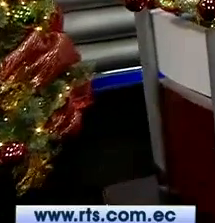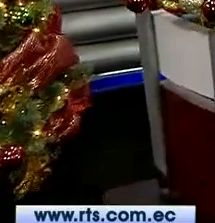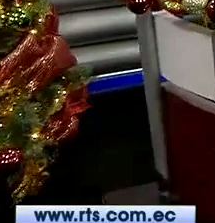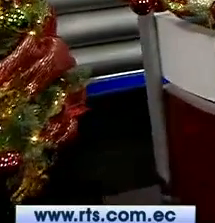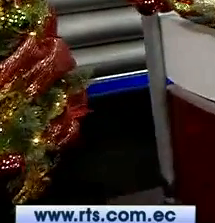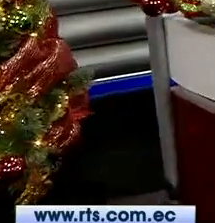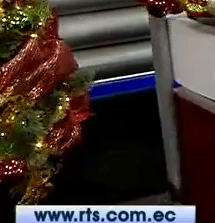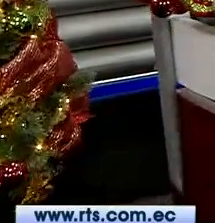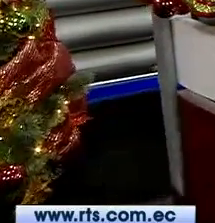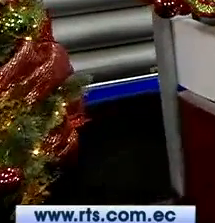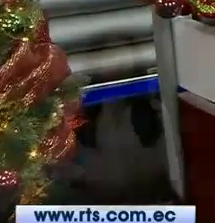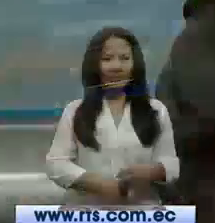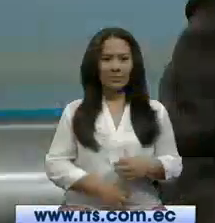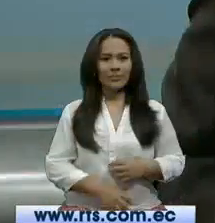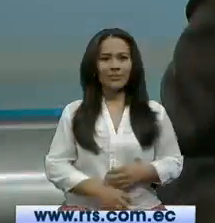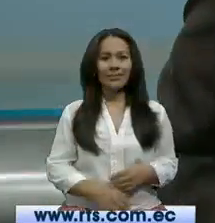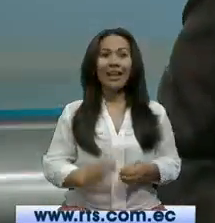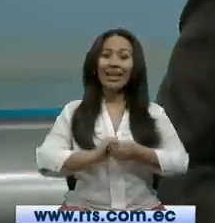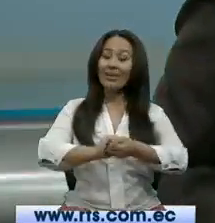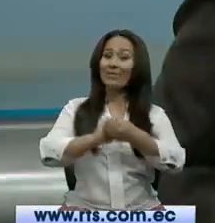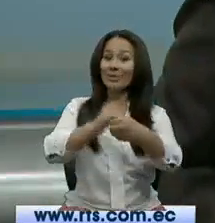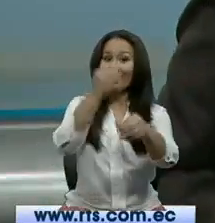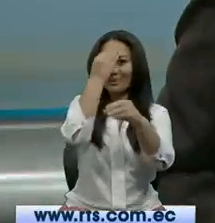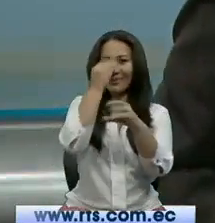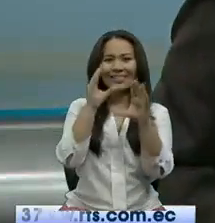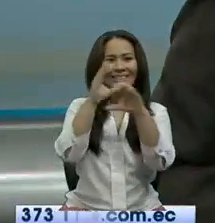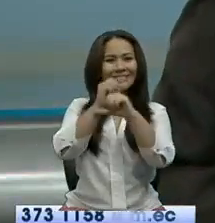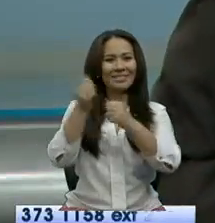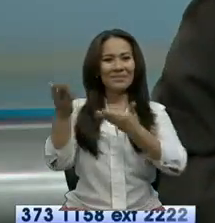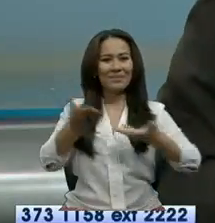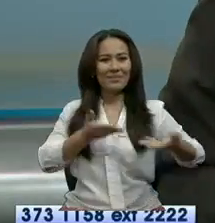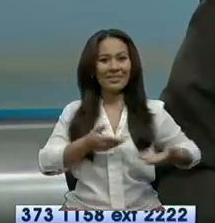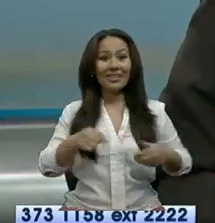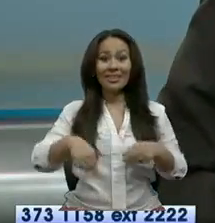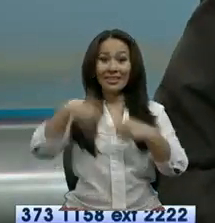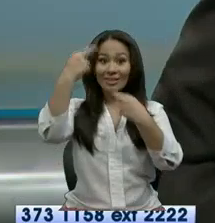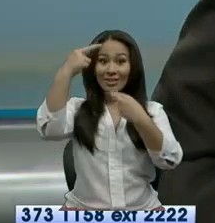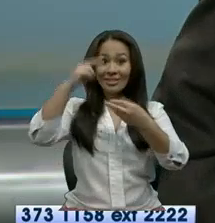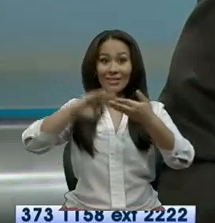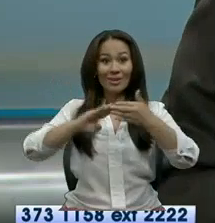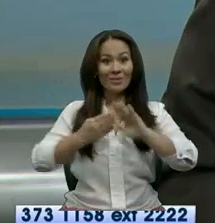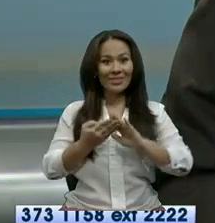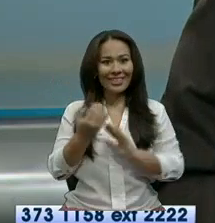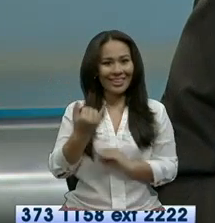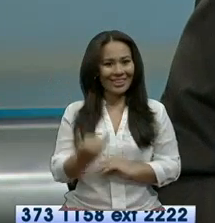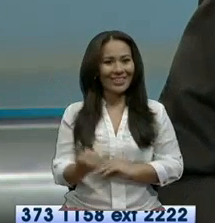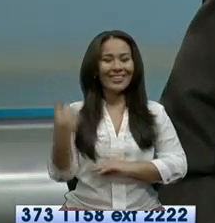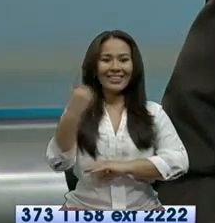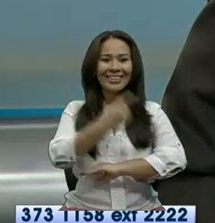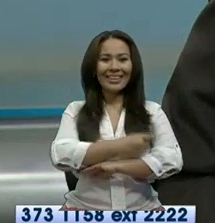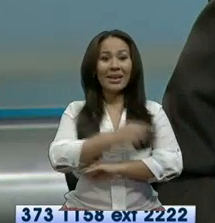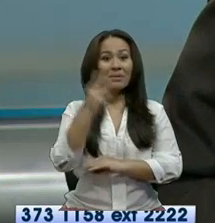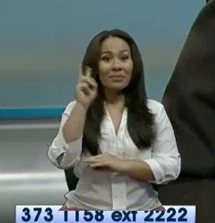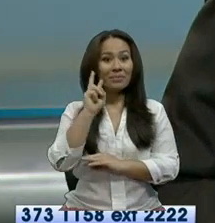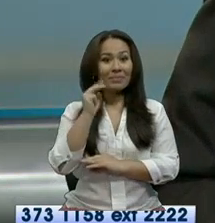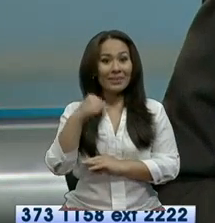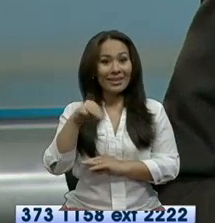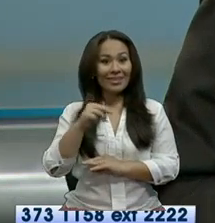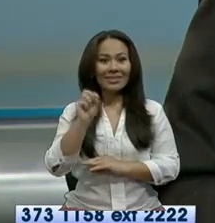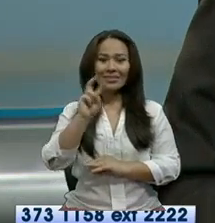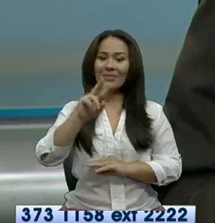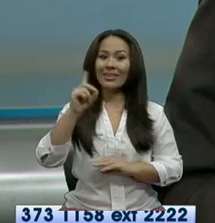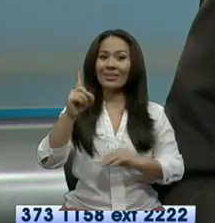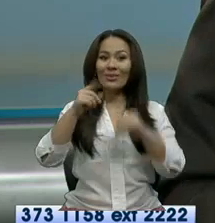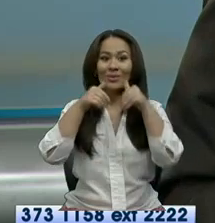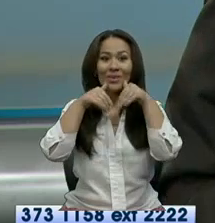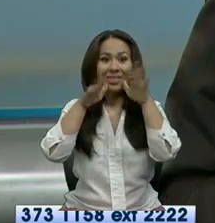Que tu alma. Amigos televidentes, bienvenidos, buenas noches. Bienvenidos a La Noticia en la Comunidad, esta hora del día miércoles 21, ya 21